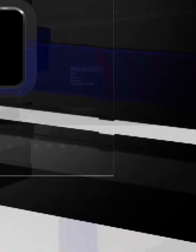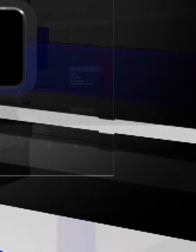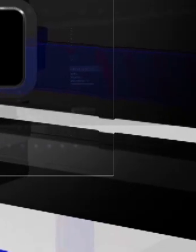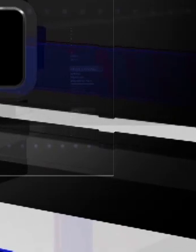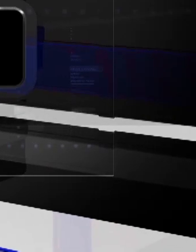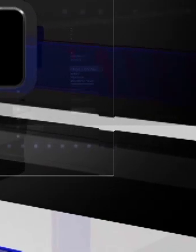gracias